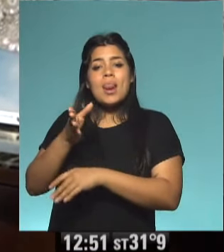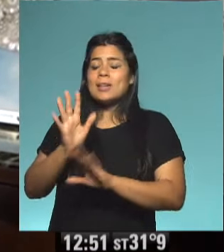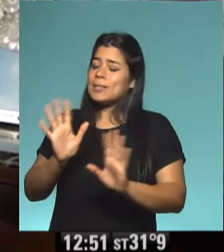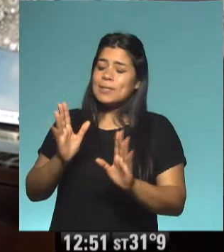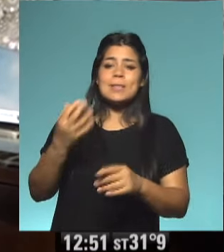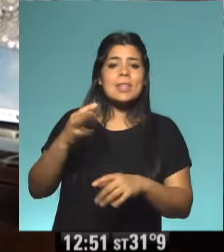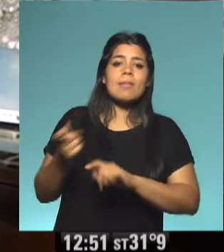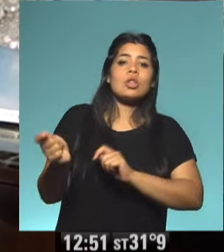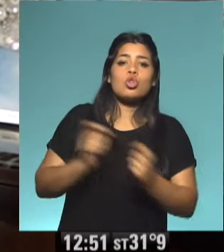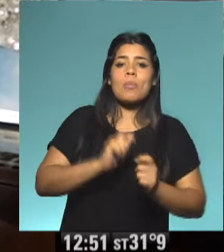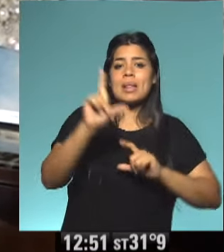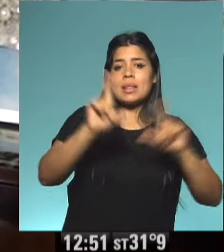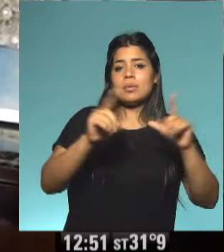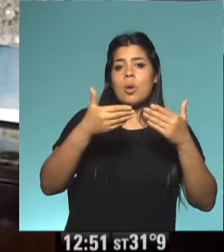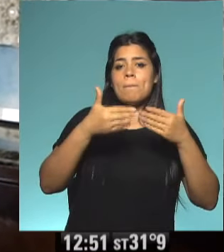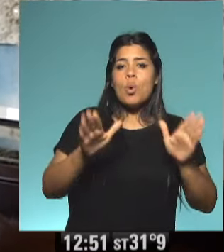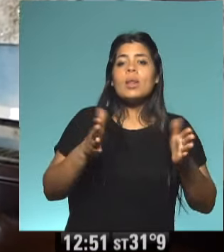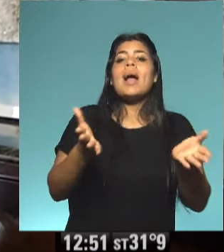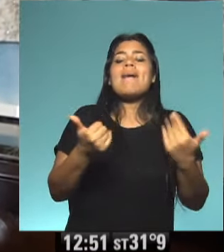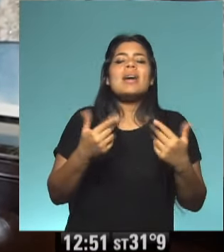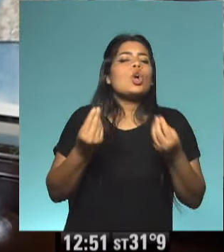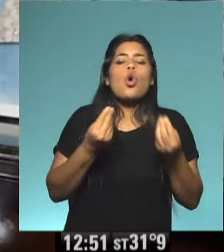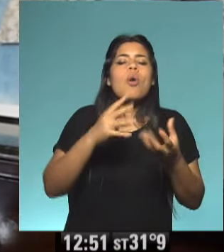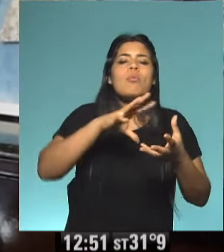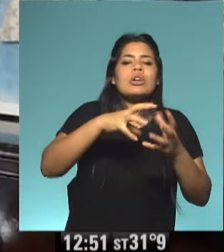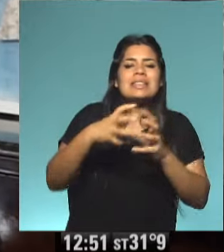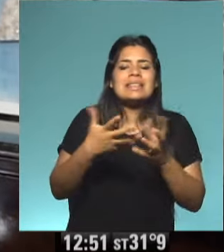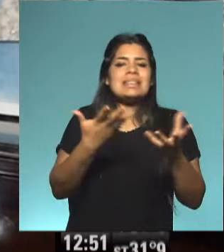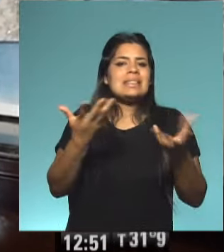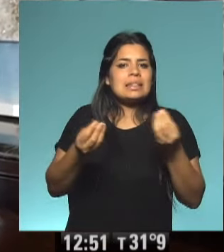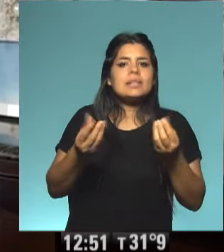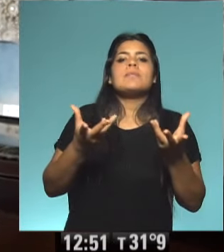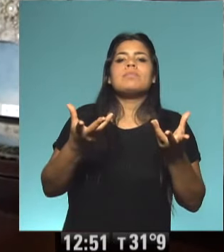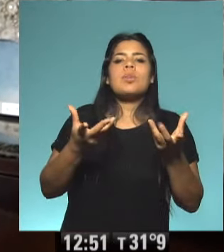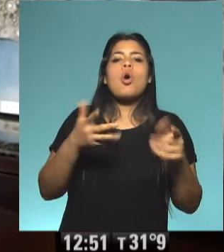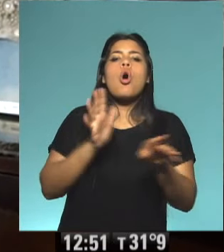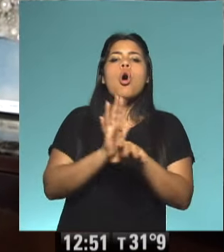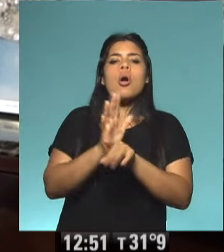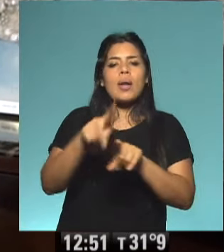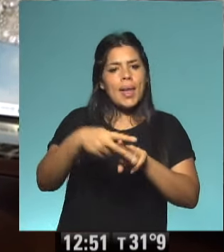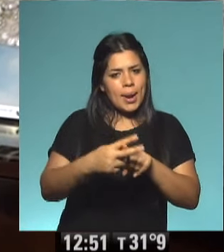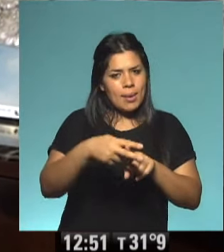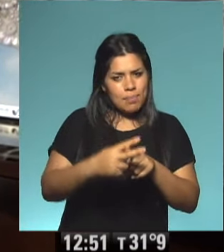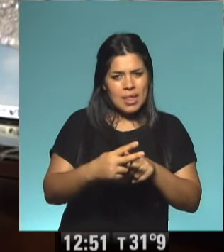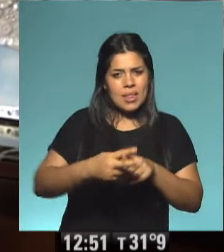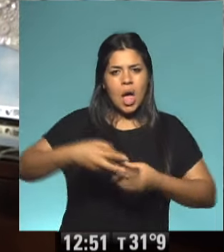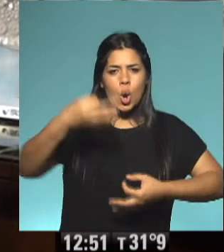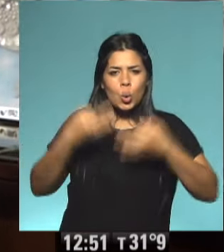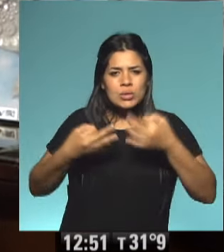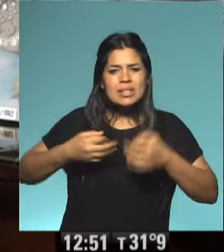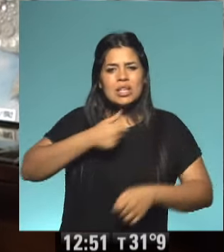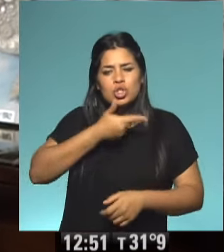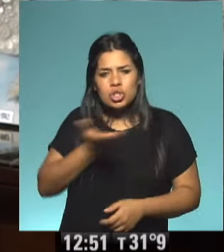televisión pública revitalizada, Radio Nacional, sean una herramienta de construcción de justicia social,